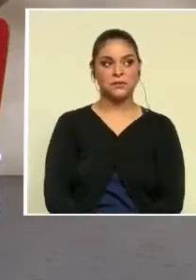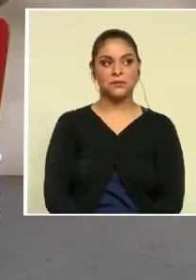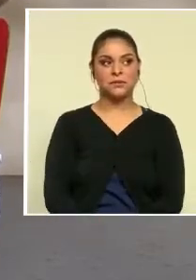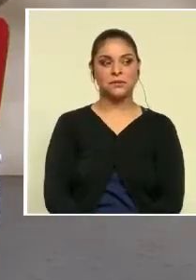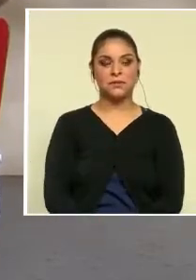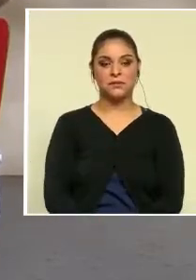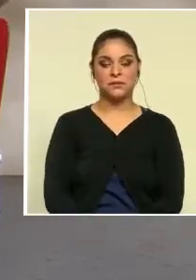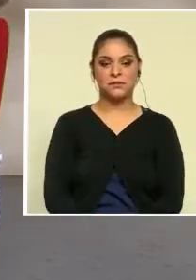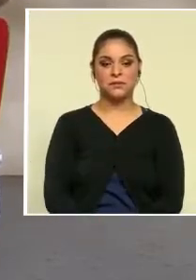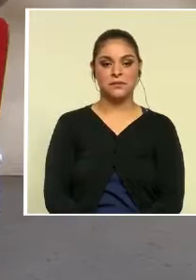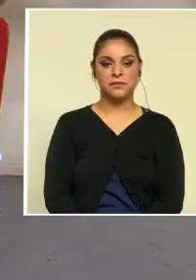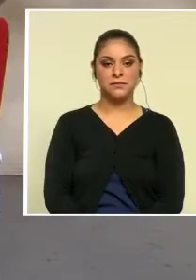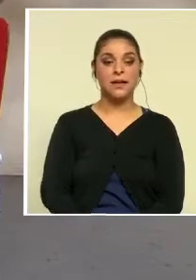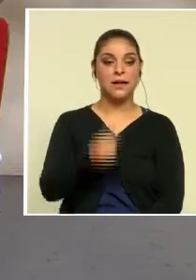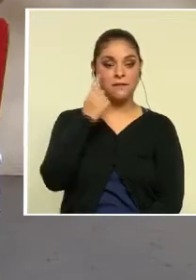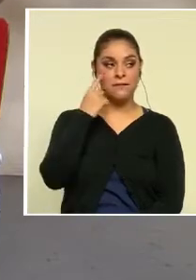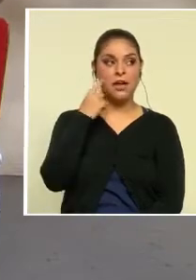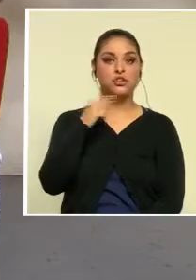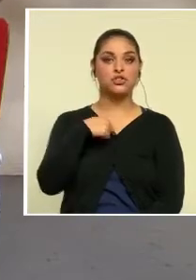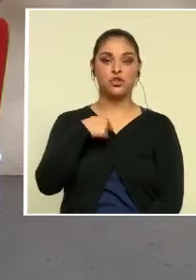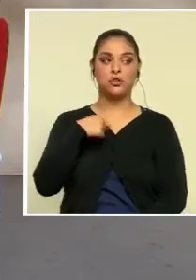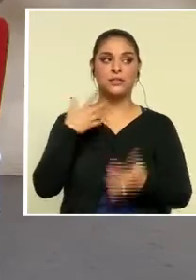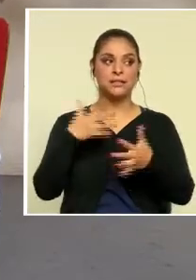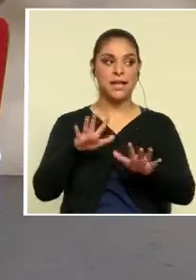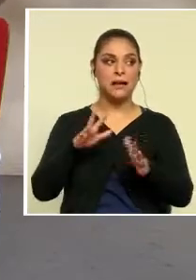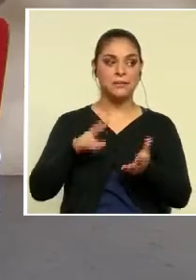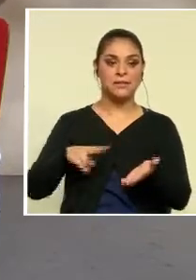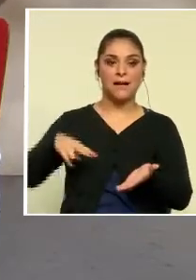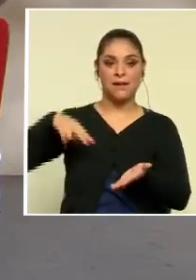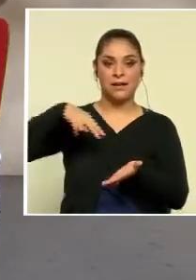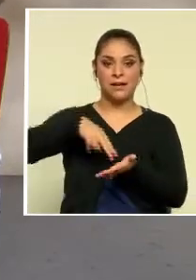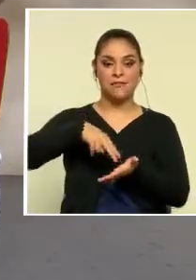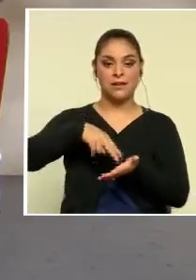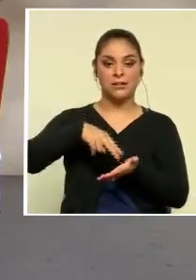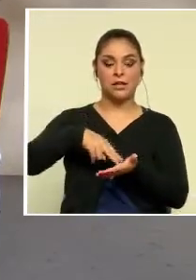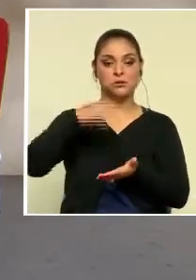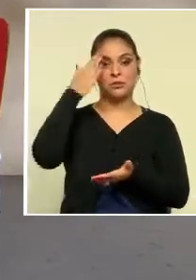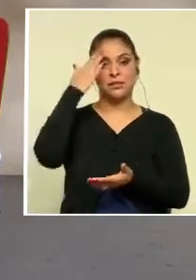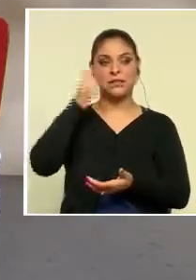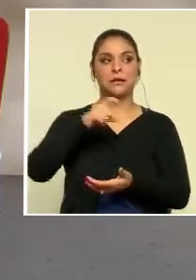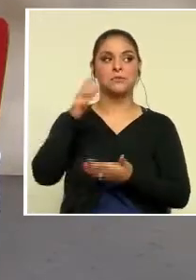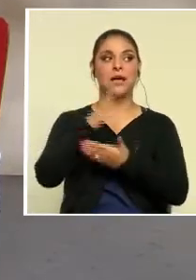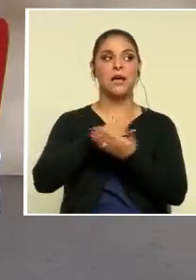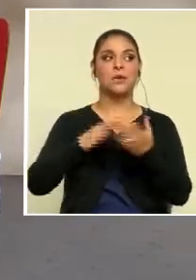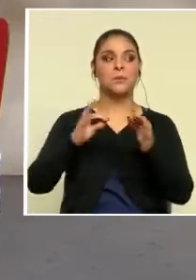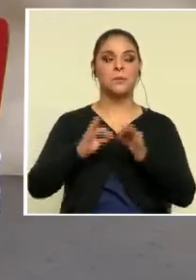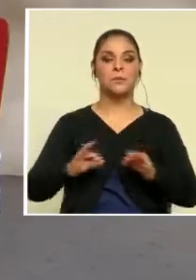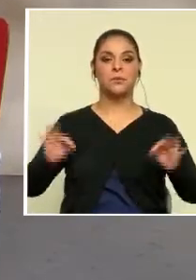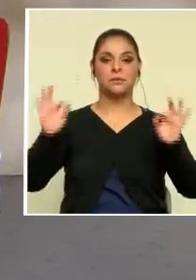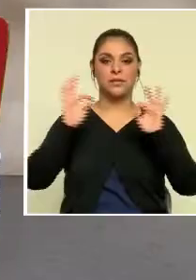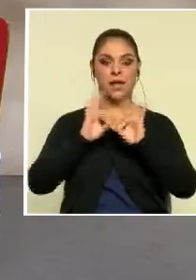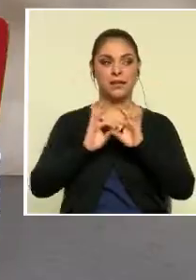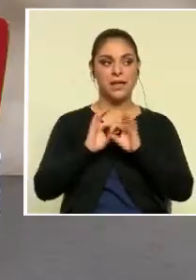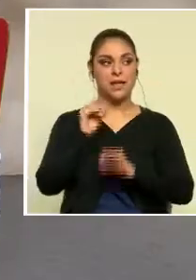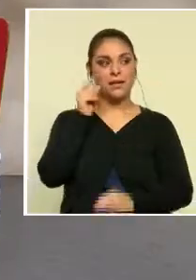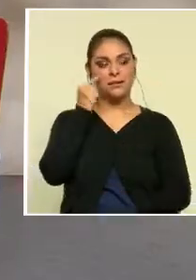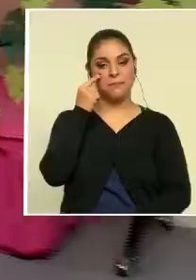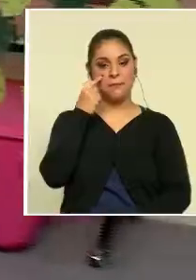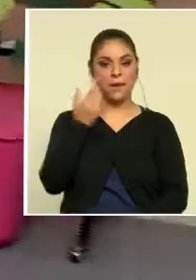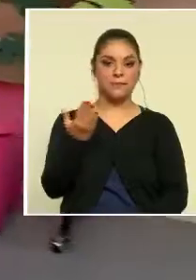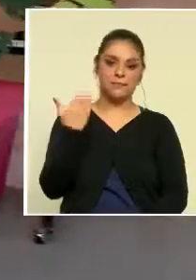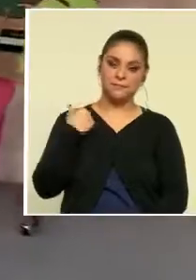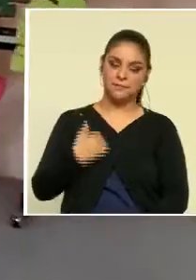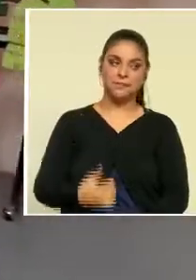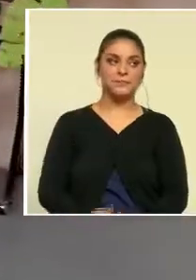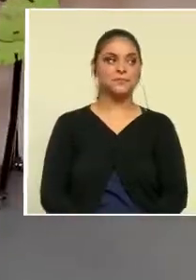estudios mi mente ya yo me estaba levantando porque íbamos varada yo voy a volver a londres donde el vídeo vamos a ver ahora si es